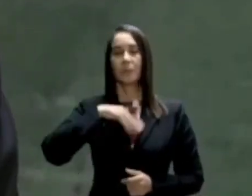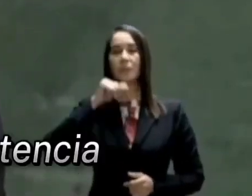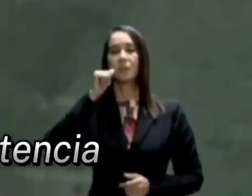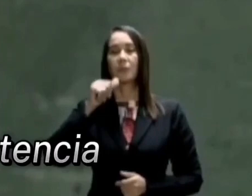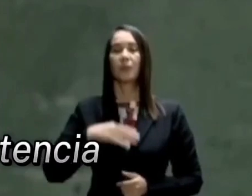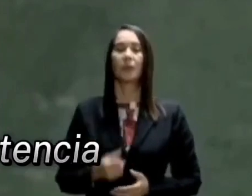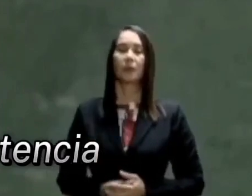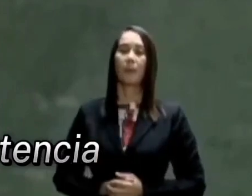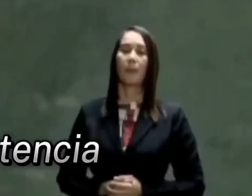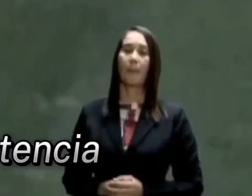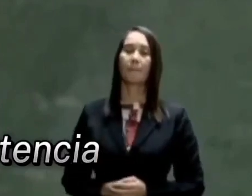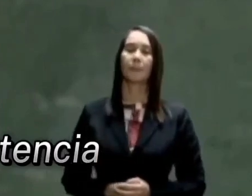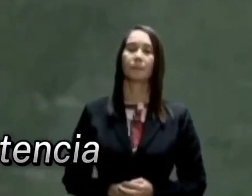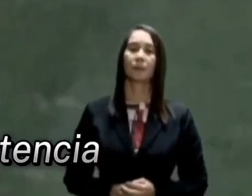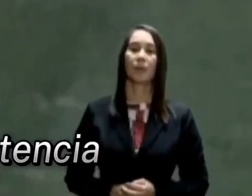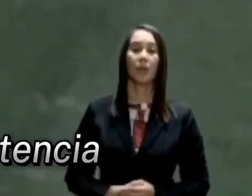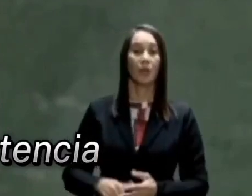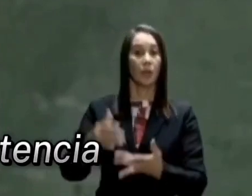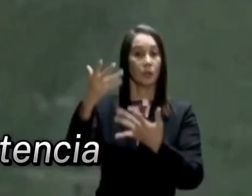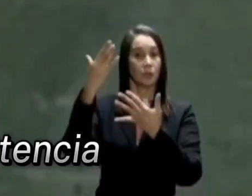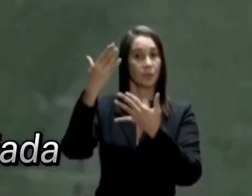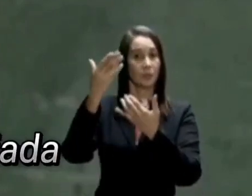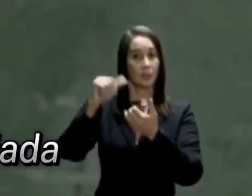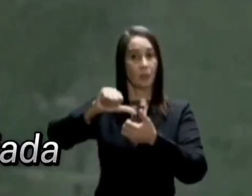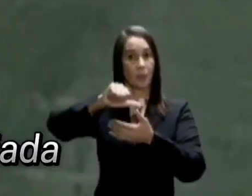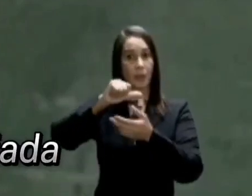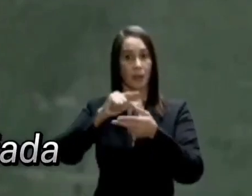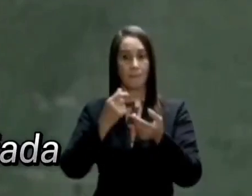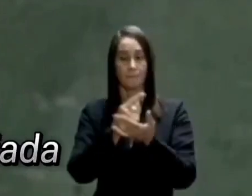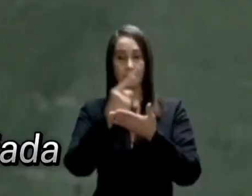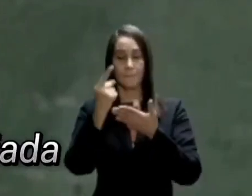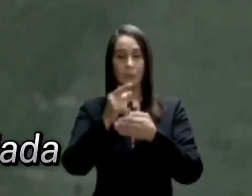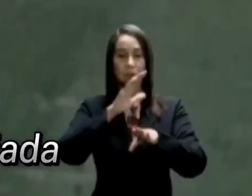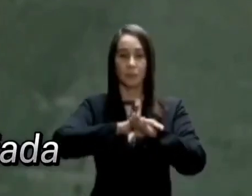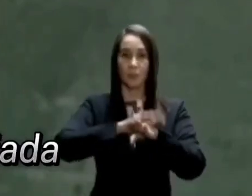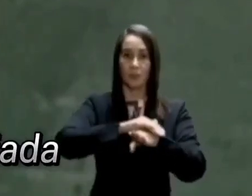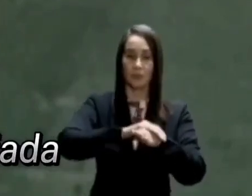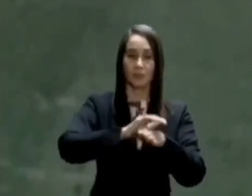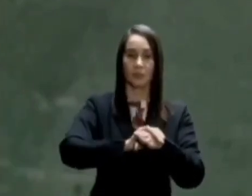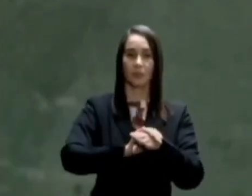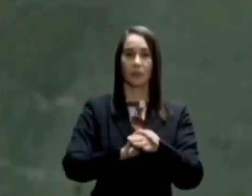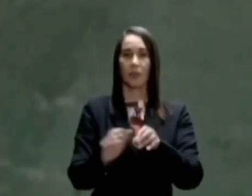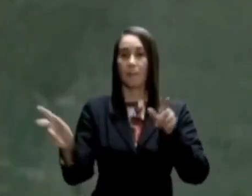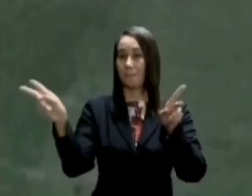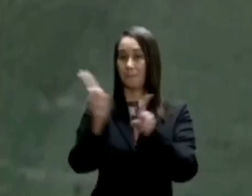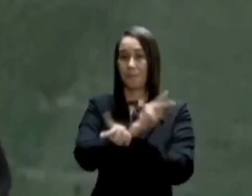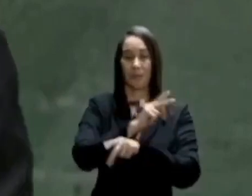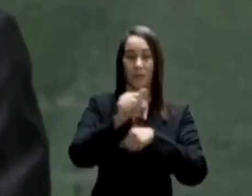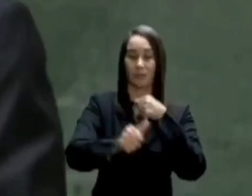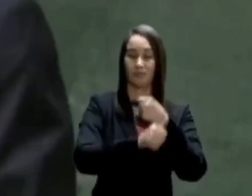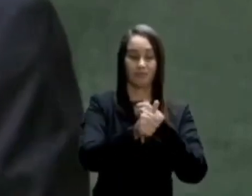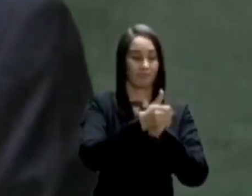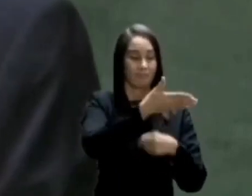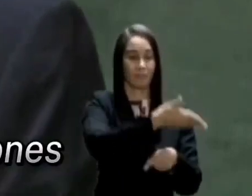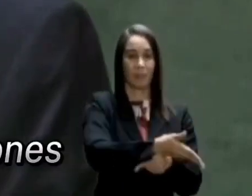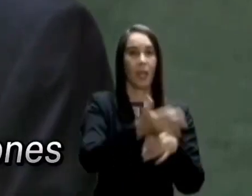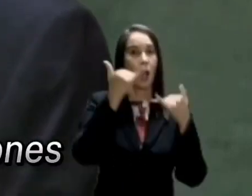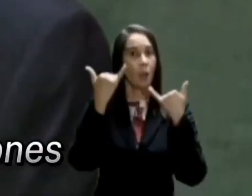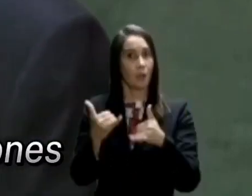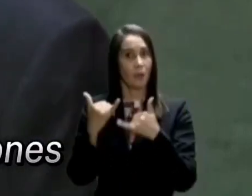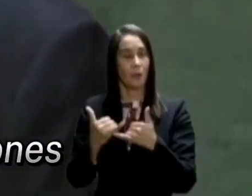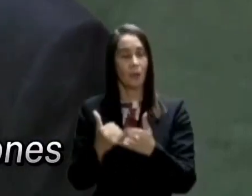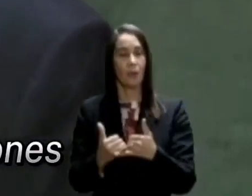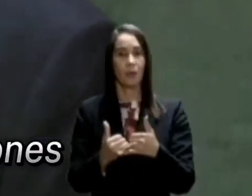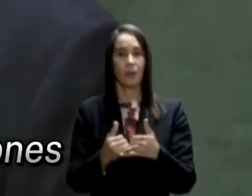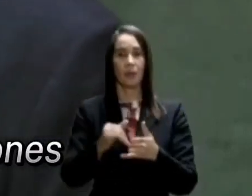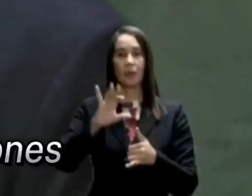no esperemos a que la próxima advertencia sea Crónica de una tragedia anunciada que este momento en